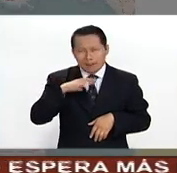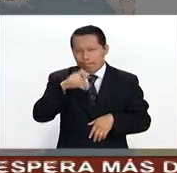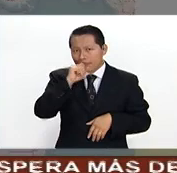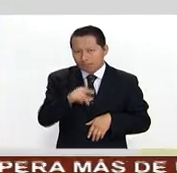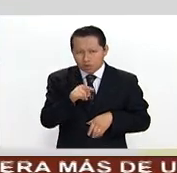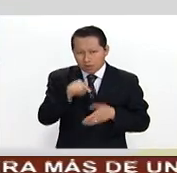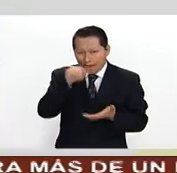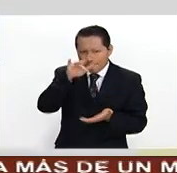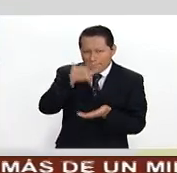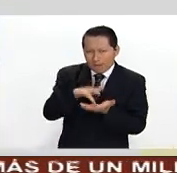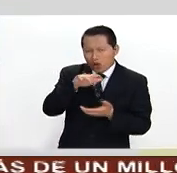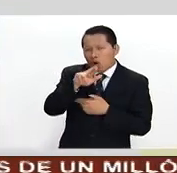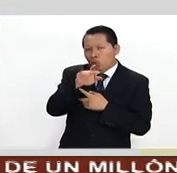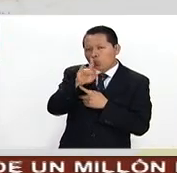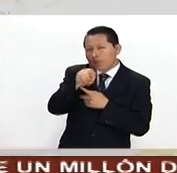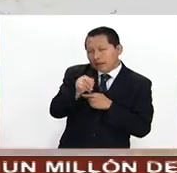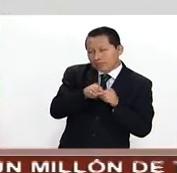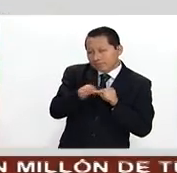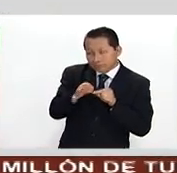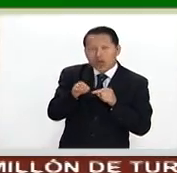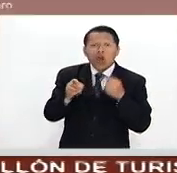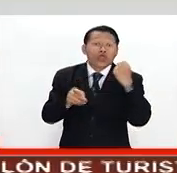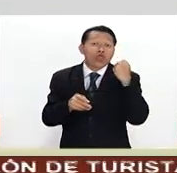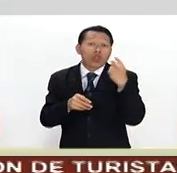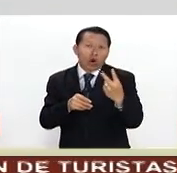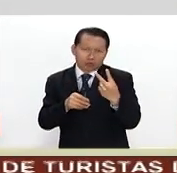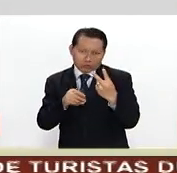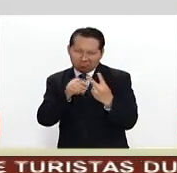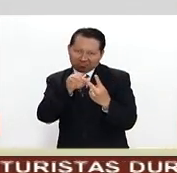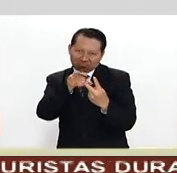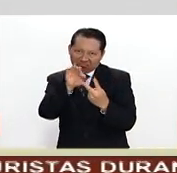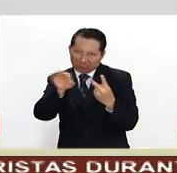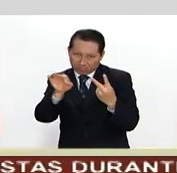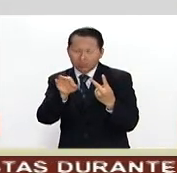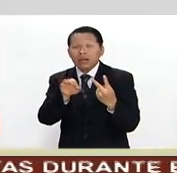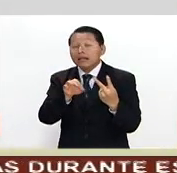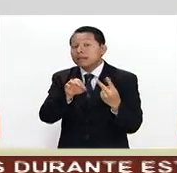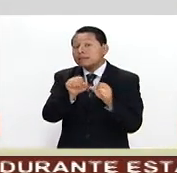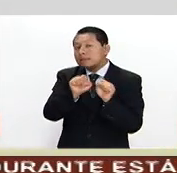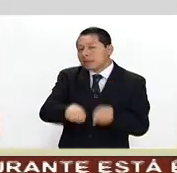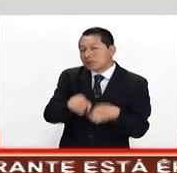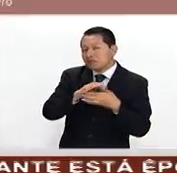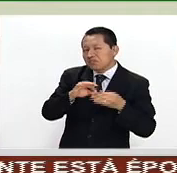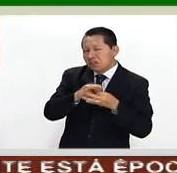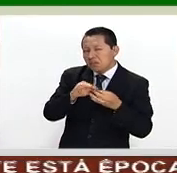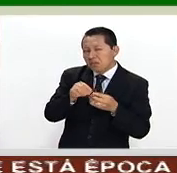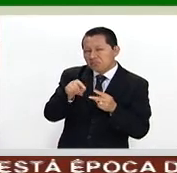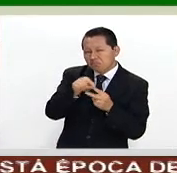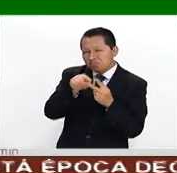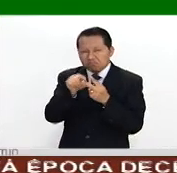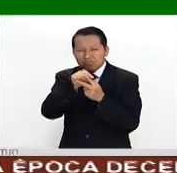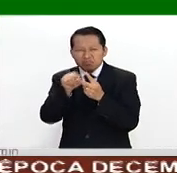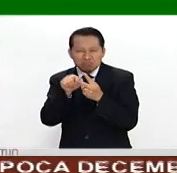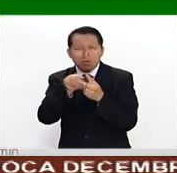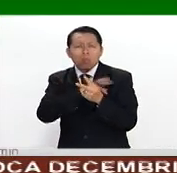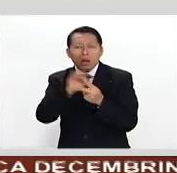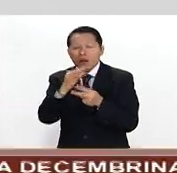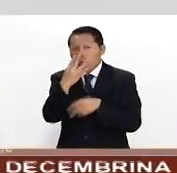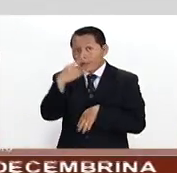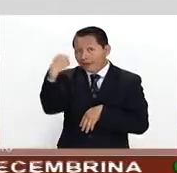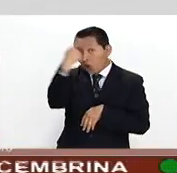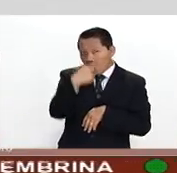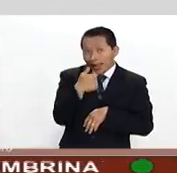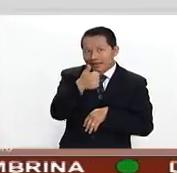ruta. Enseguida aparece el mapa con 2 rutas recomendadas. El sistema me indica que el tiempo aproximado del recorrido será de 4 horas con